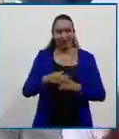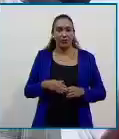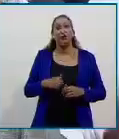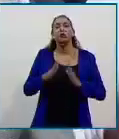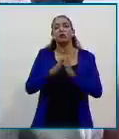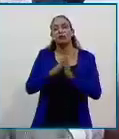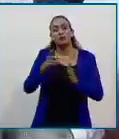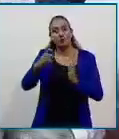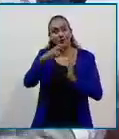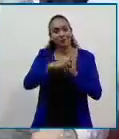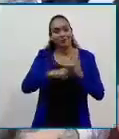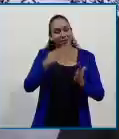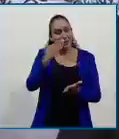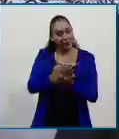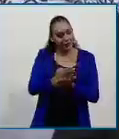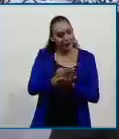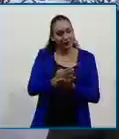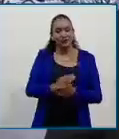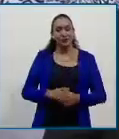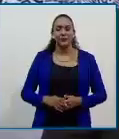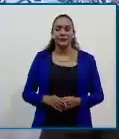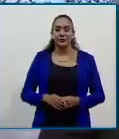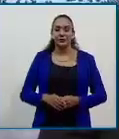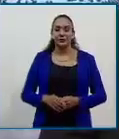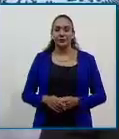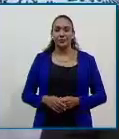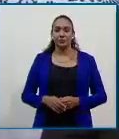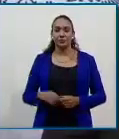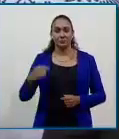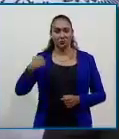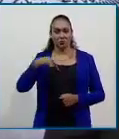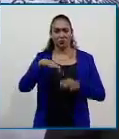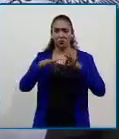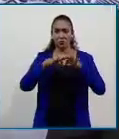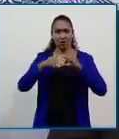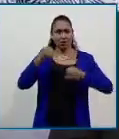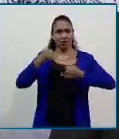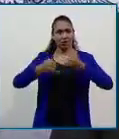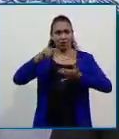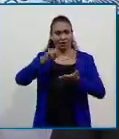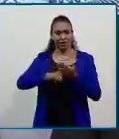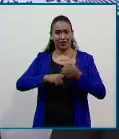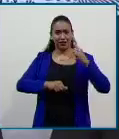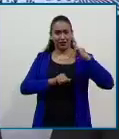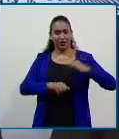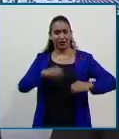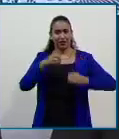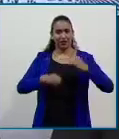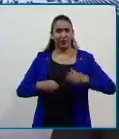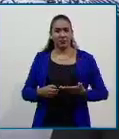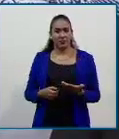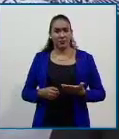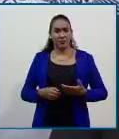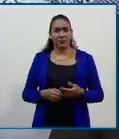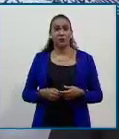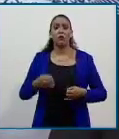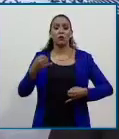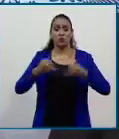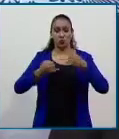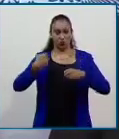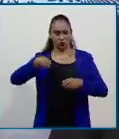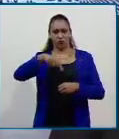al Poder Judicial. Al amparo de nuestro deber de defender la independencia judicial, las personas